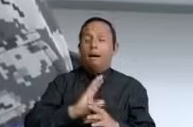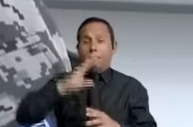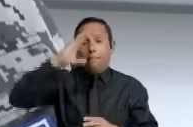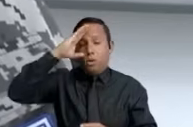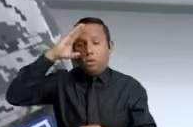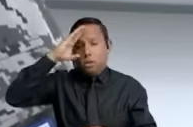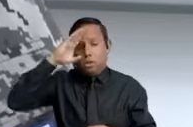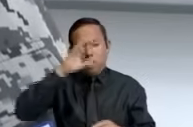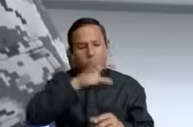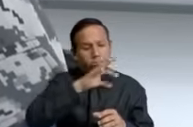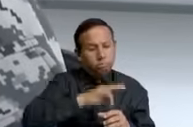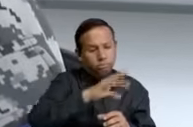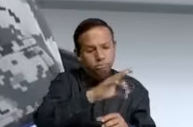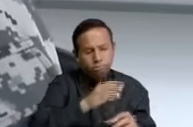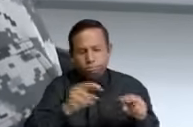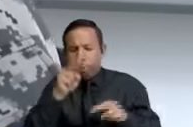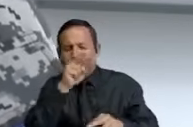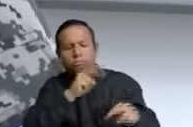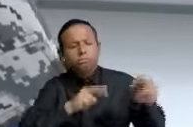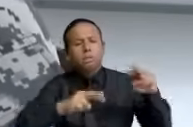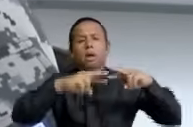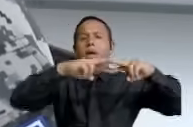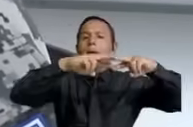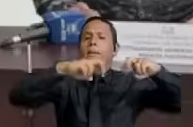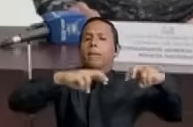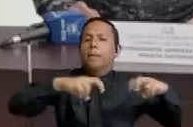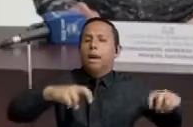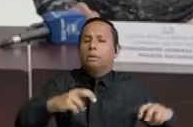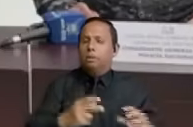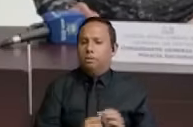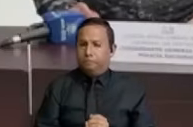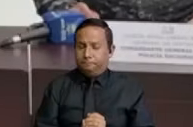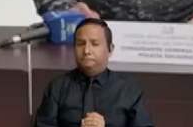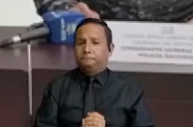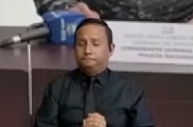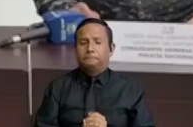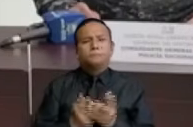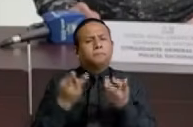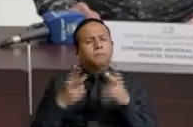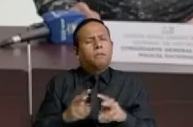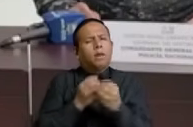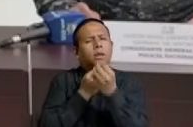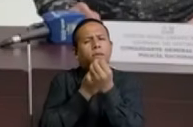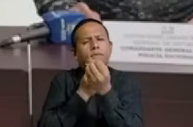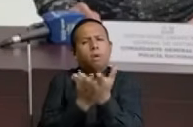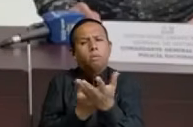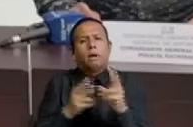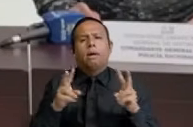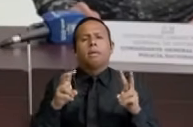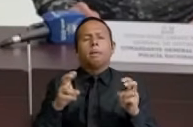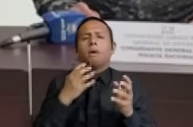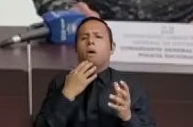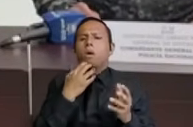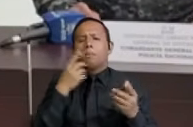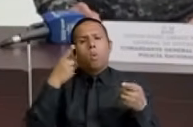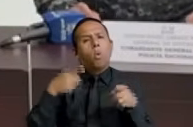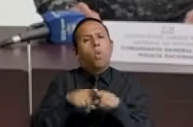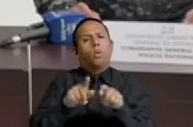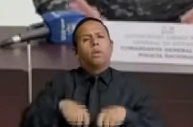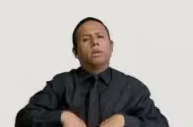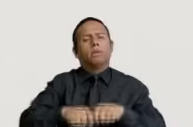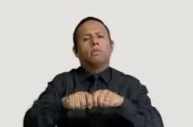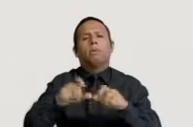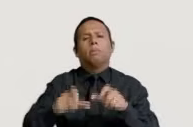indicios para las investigaciones pertinentes Asimismo especificaron que por el tema de contratación pública por ahora no es